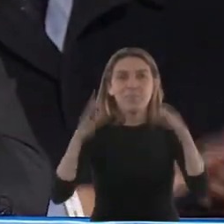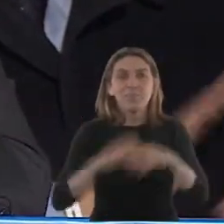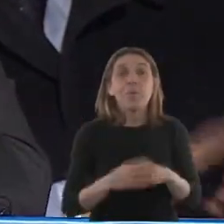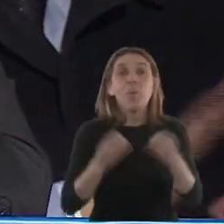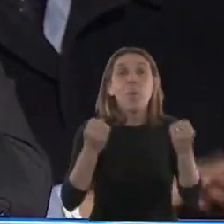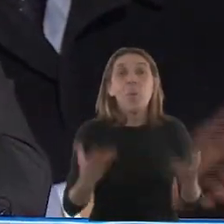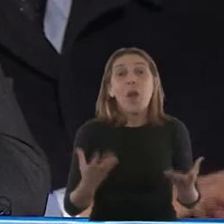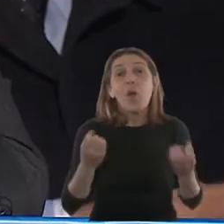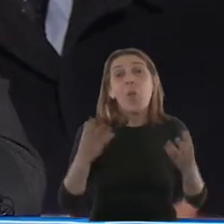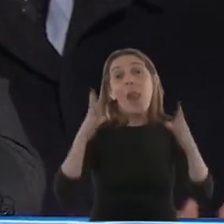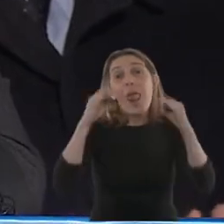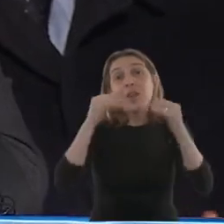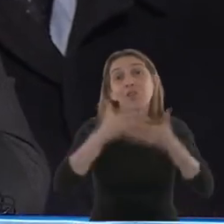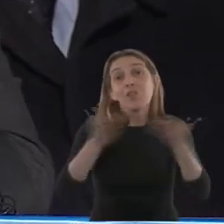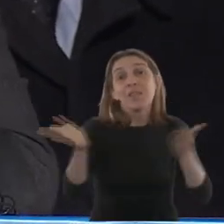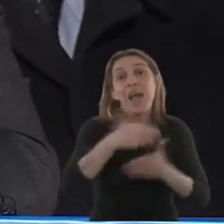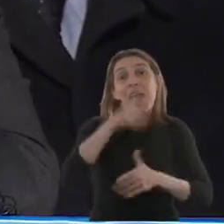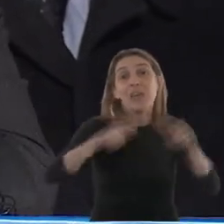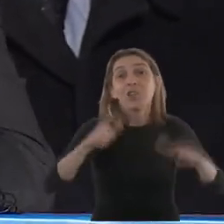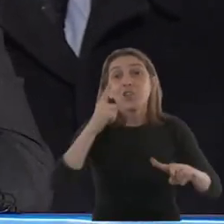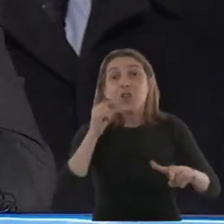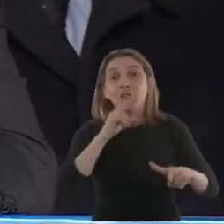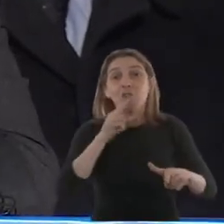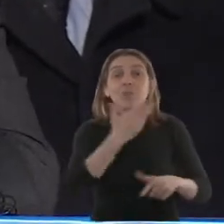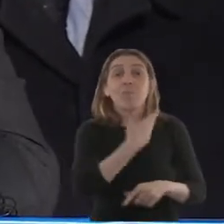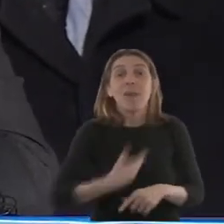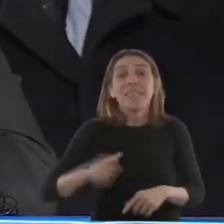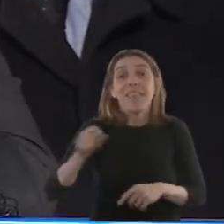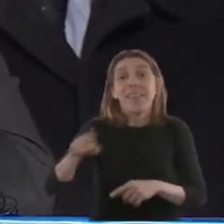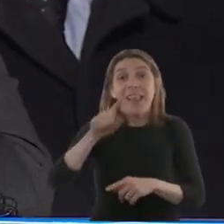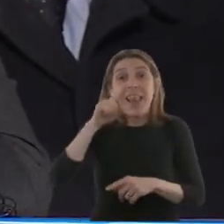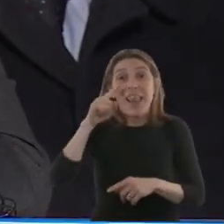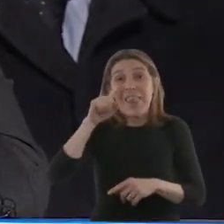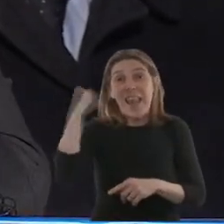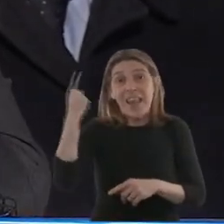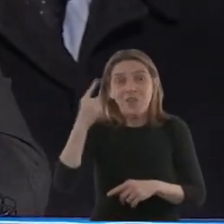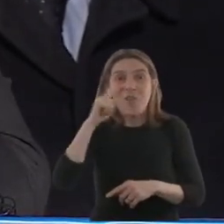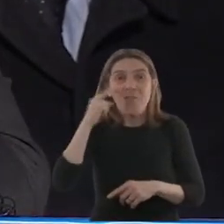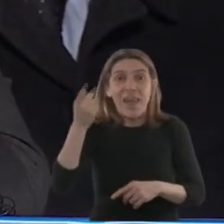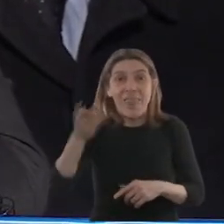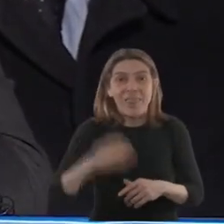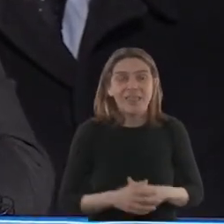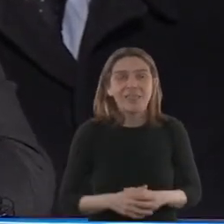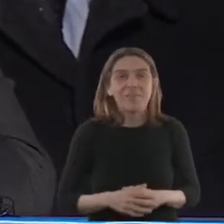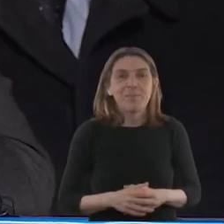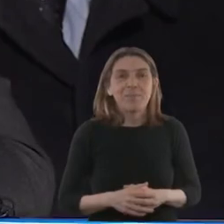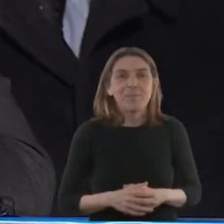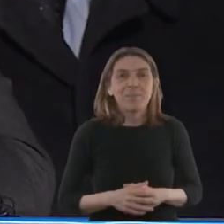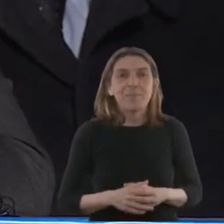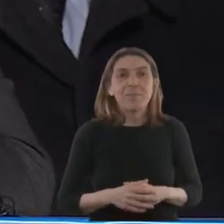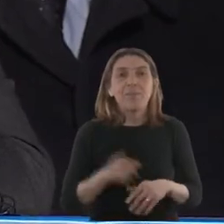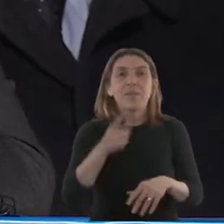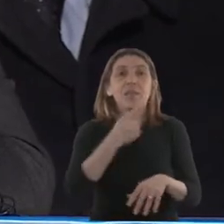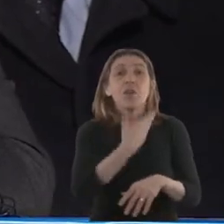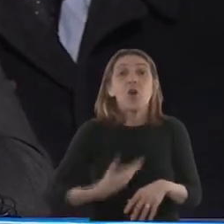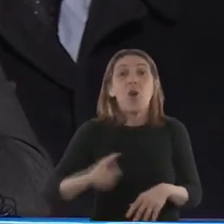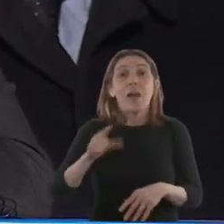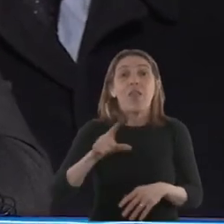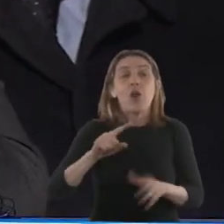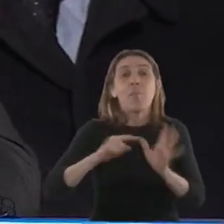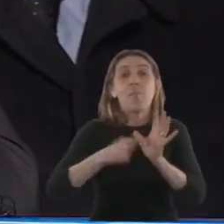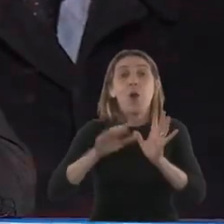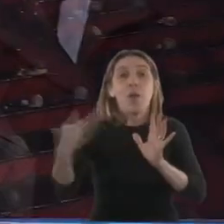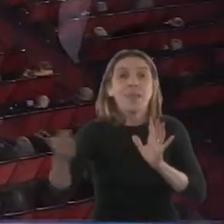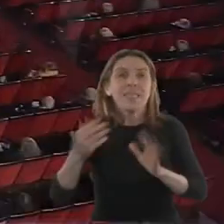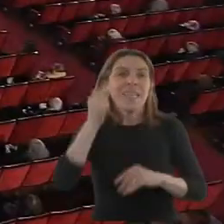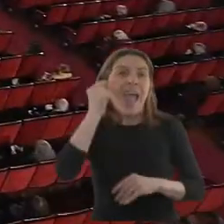Bueno, buenas noches a todos y todas. Señor Presidente de la Nación, Alberto Fernández. Señor Gobernador de la Provincia de Buenos Aires,